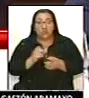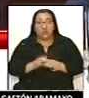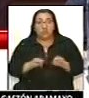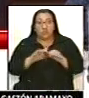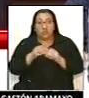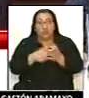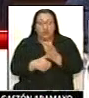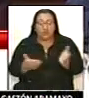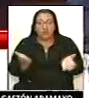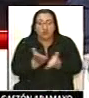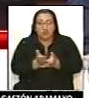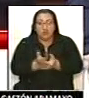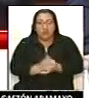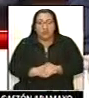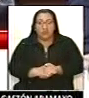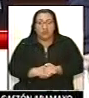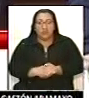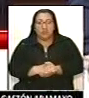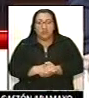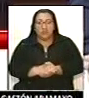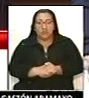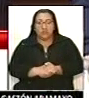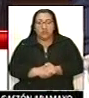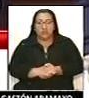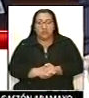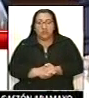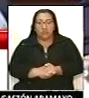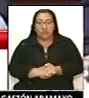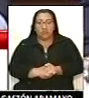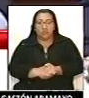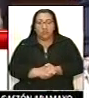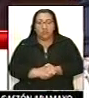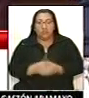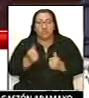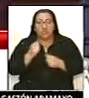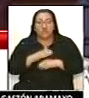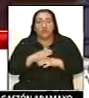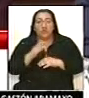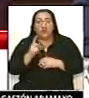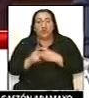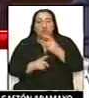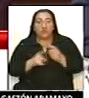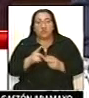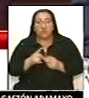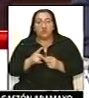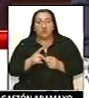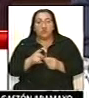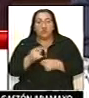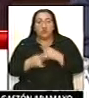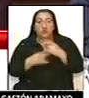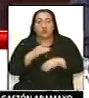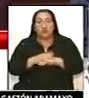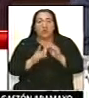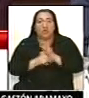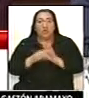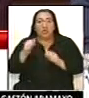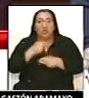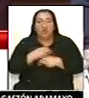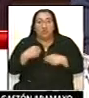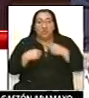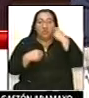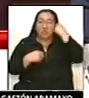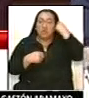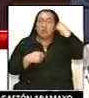este documento, este instrumento, descansa sobre la Declaración Universal de los Derechos Humanos. Y por lo tanto, el